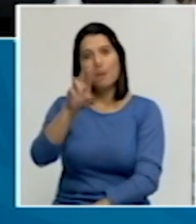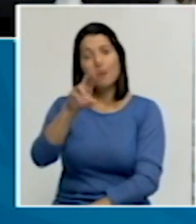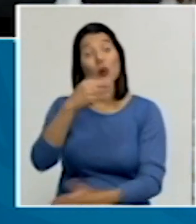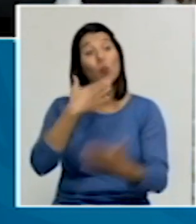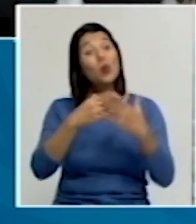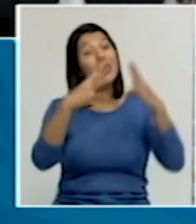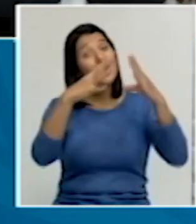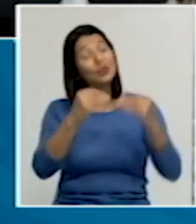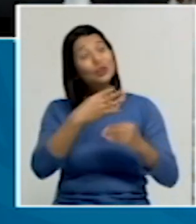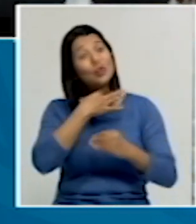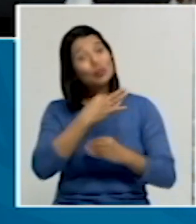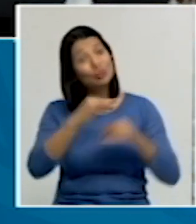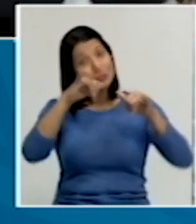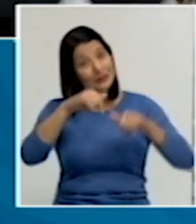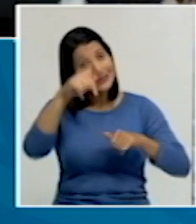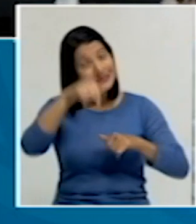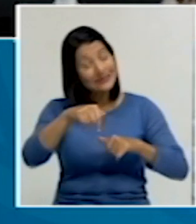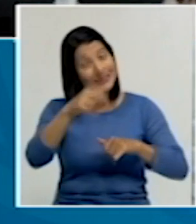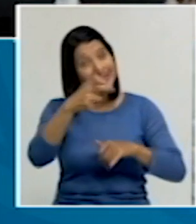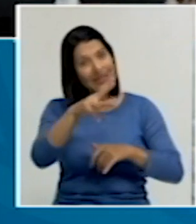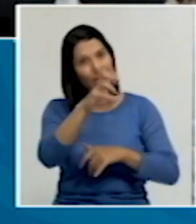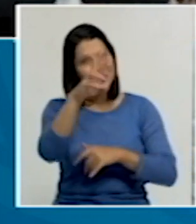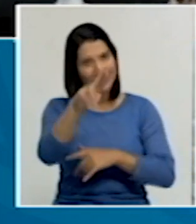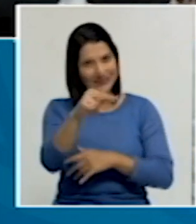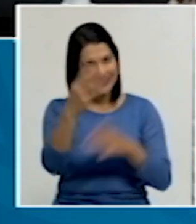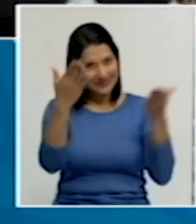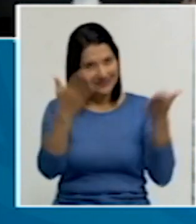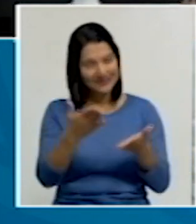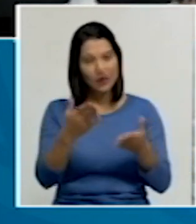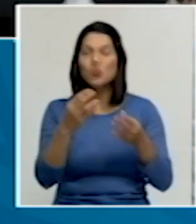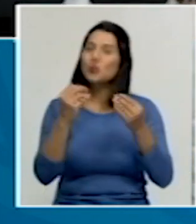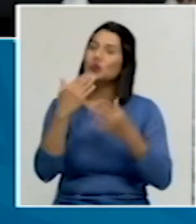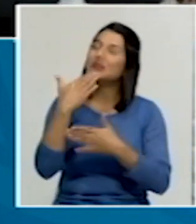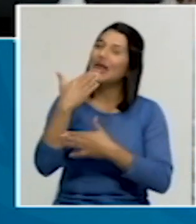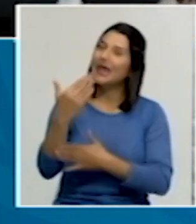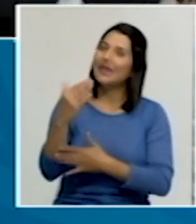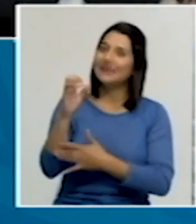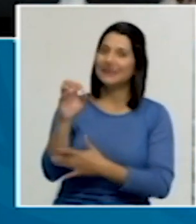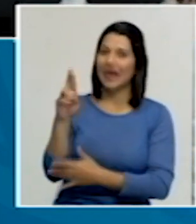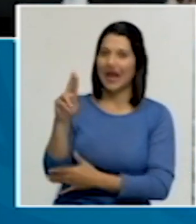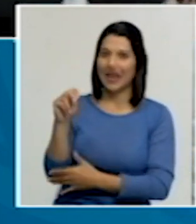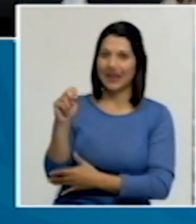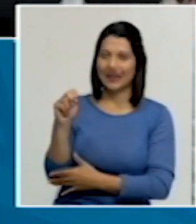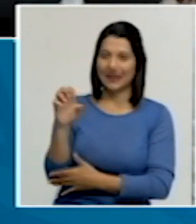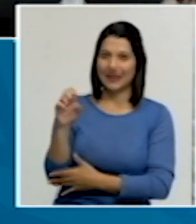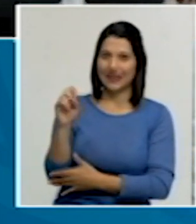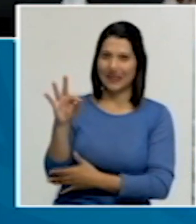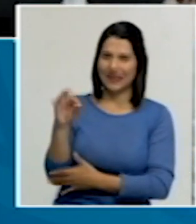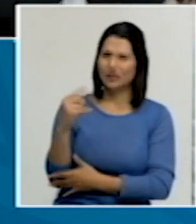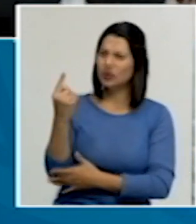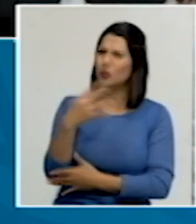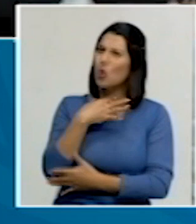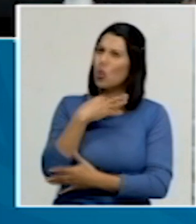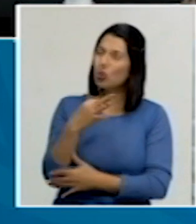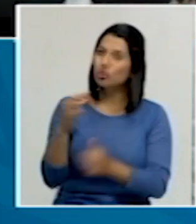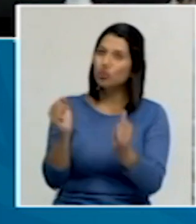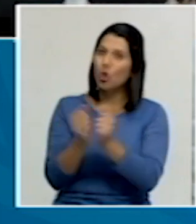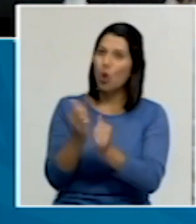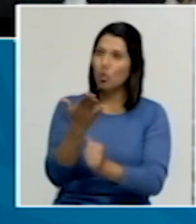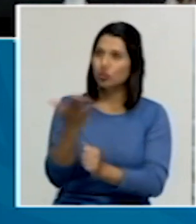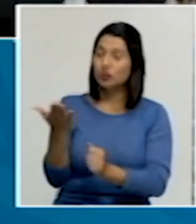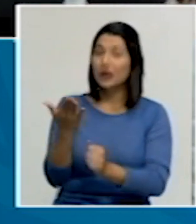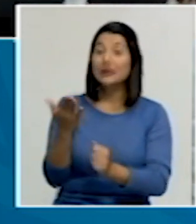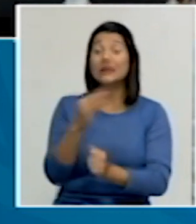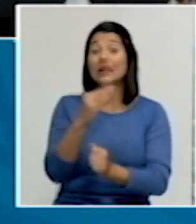Noticias. Bienvenido. No, muchísimas gracias, don Ernesto. Siempre es un placer estar con ustedes y con toda la